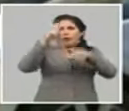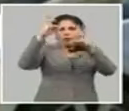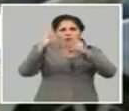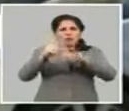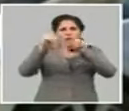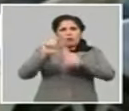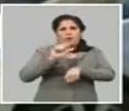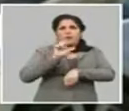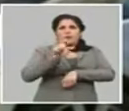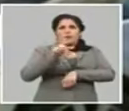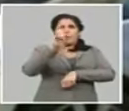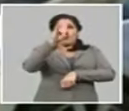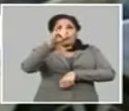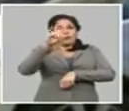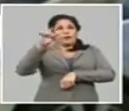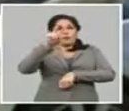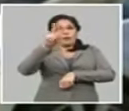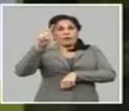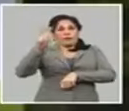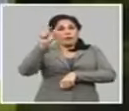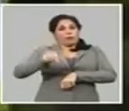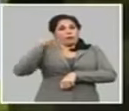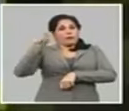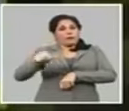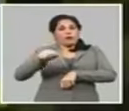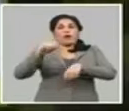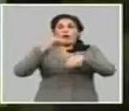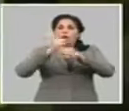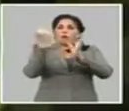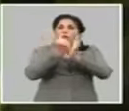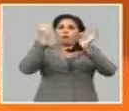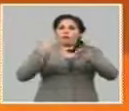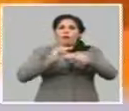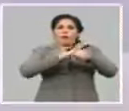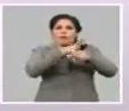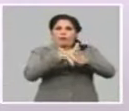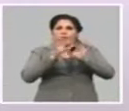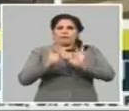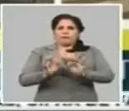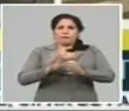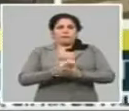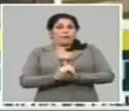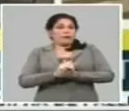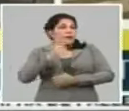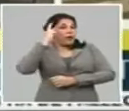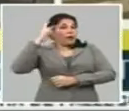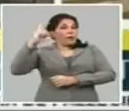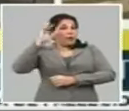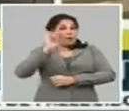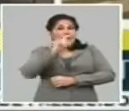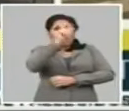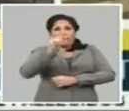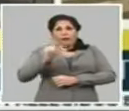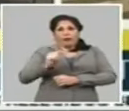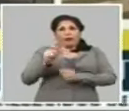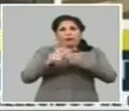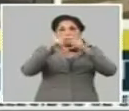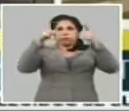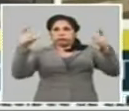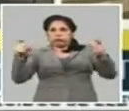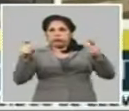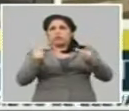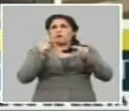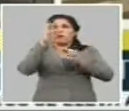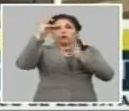de 152 casos confirmados recordemos que italia ya ha superado incluso la